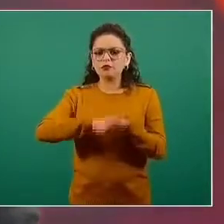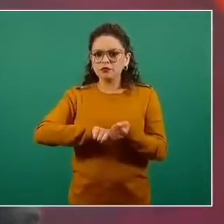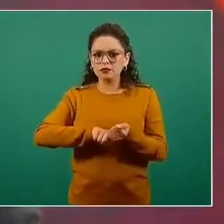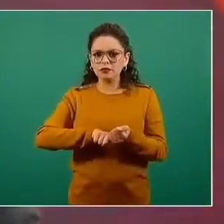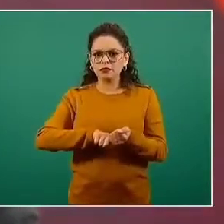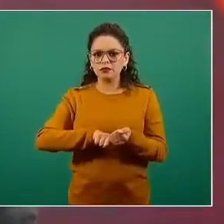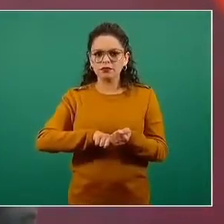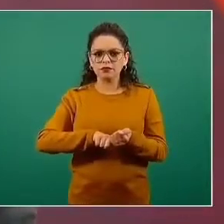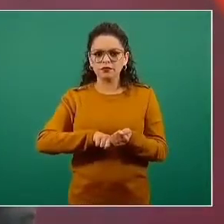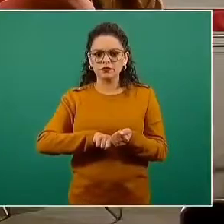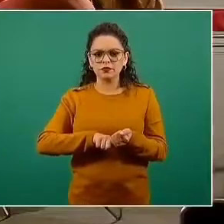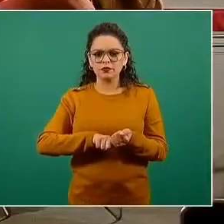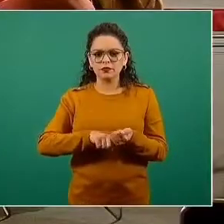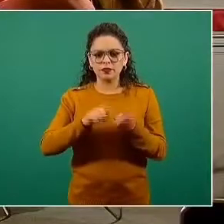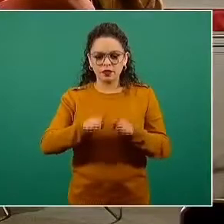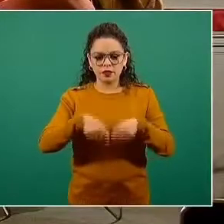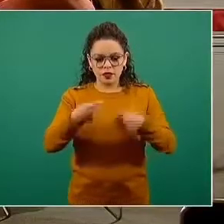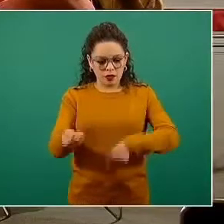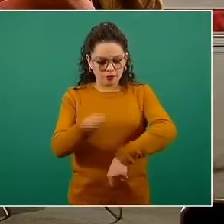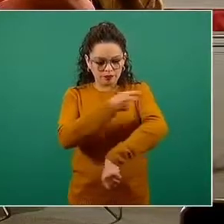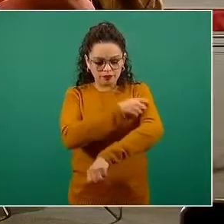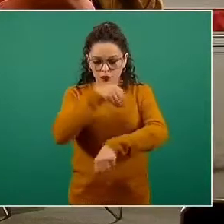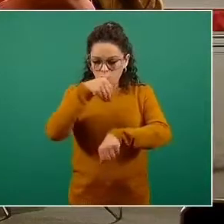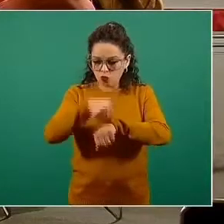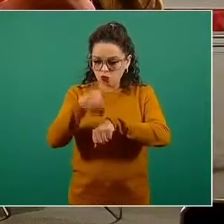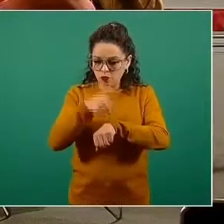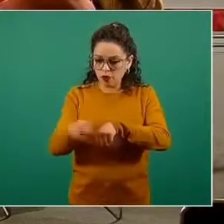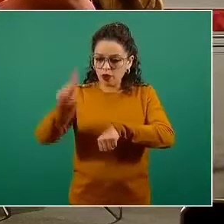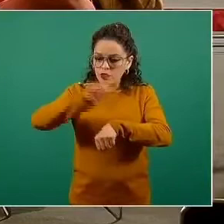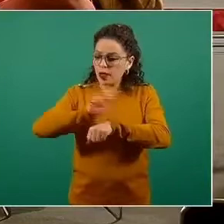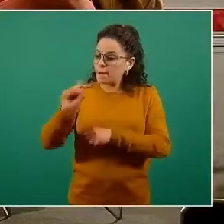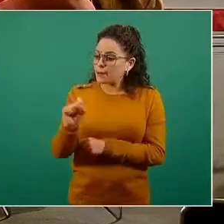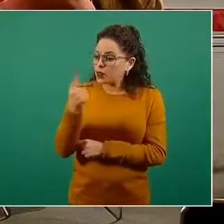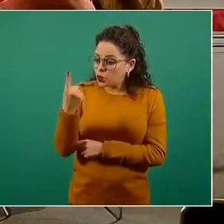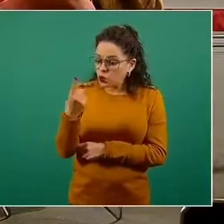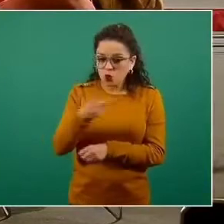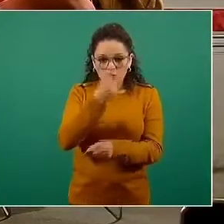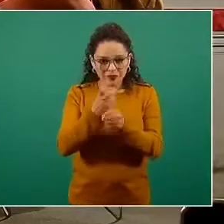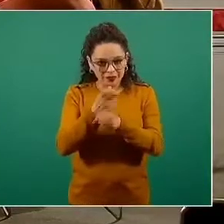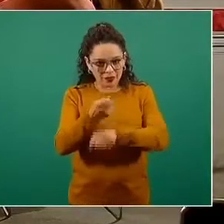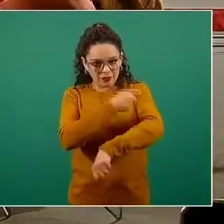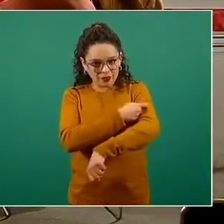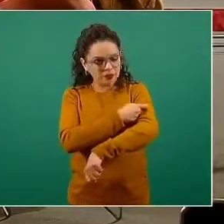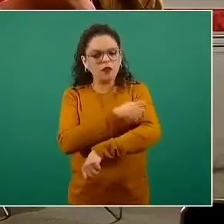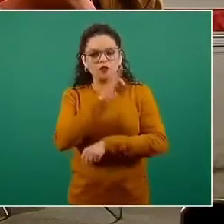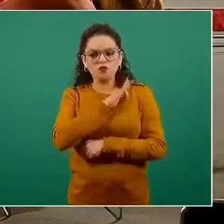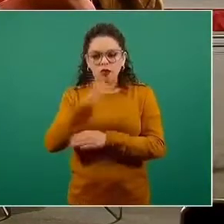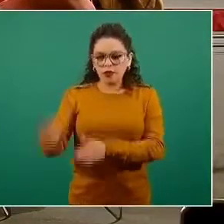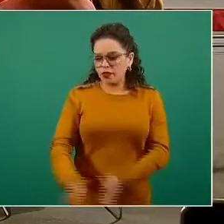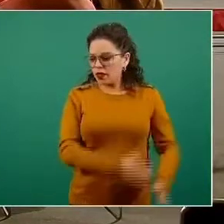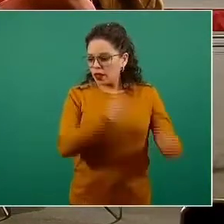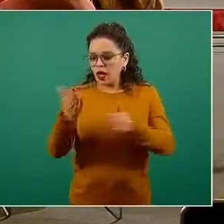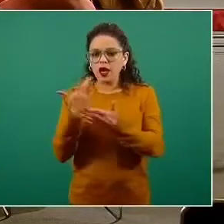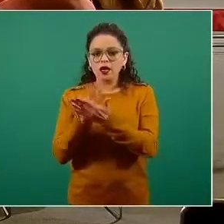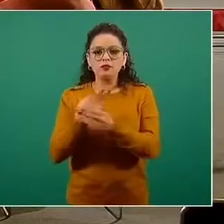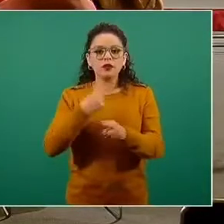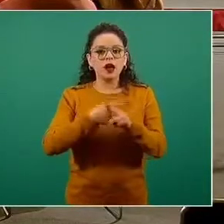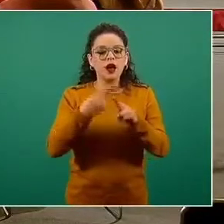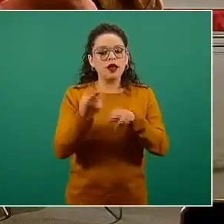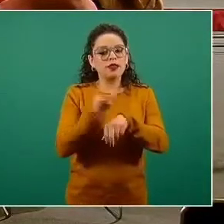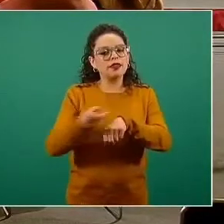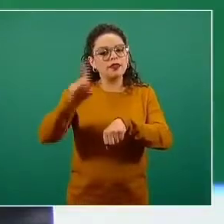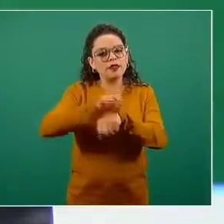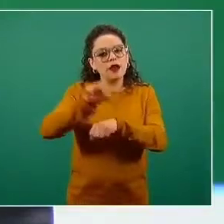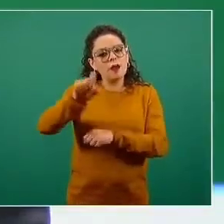considerarse que en vez de que fuera aplicada en el día 21 la segunda dosis, podría esperarse hasta el día 28.